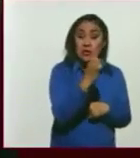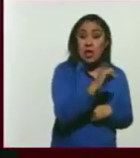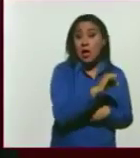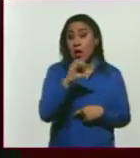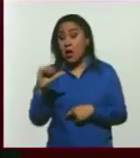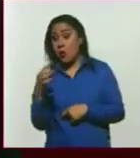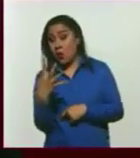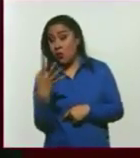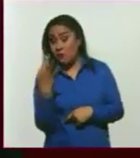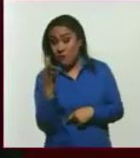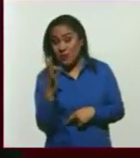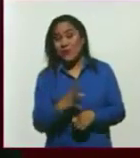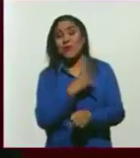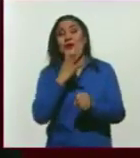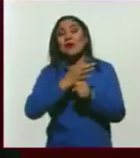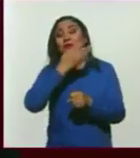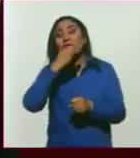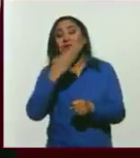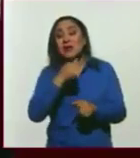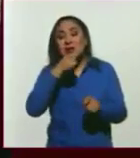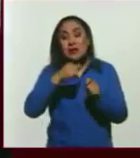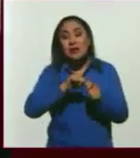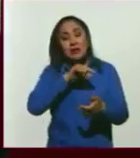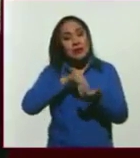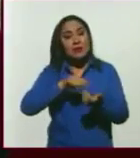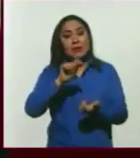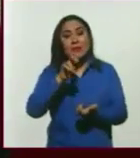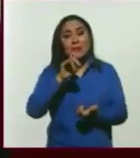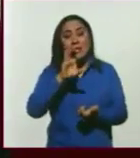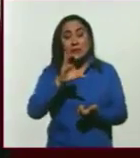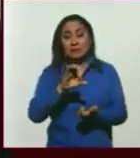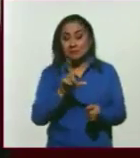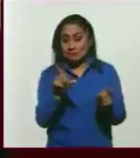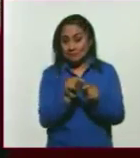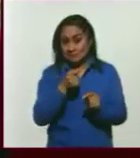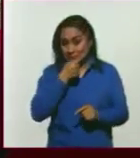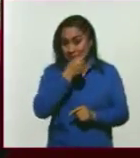4 de febrero, cuarta edición del Festival Letras de Tepic. Desde aquí el reporte, buenas tardes.